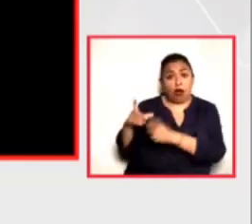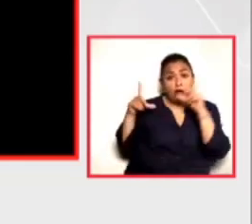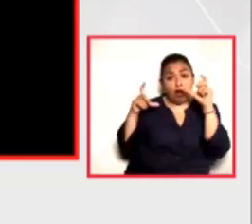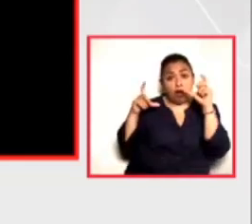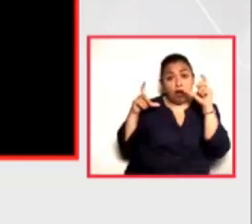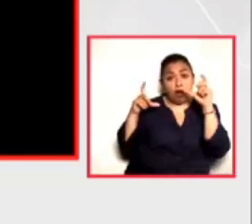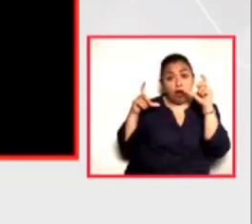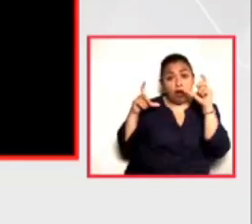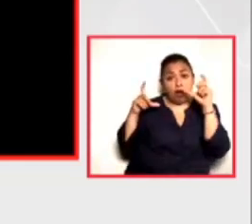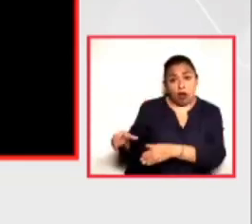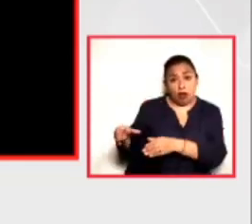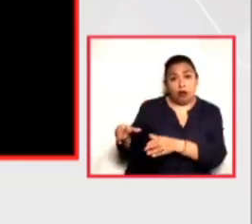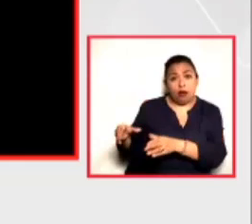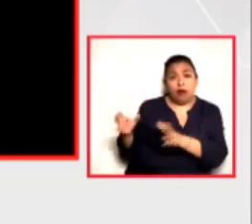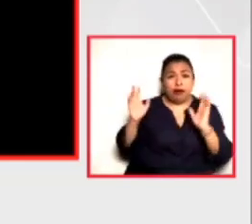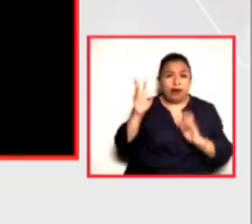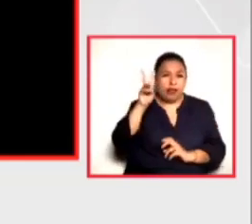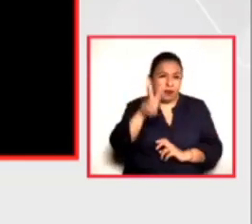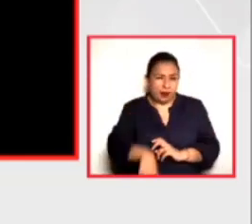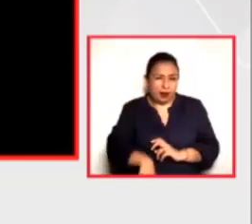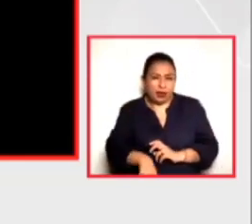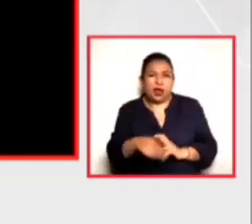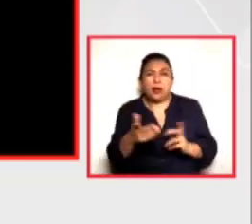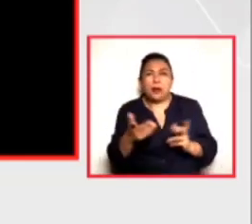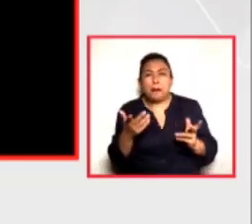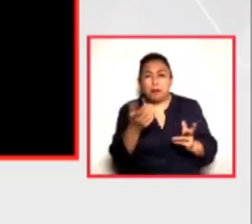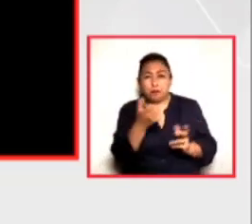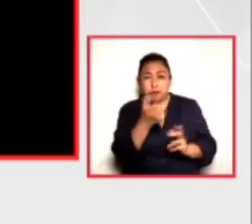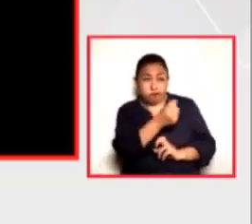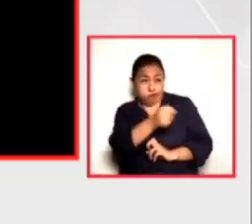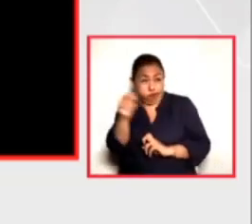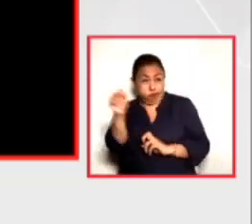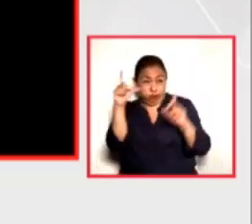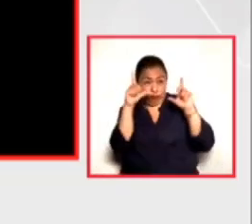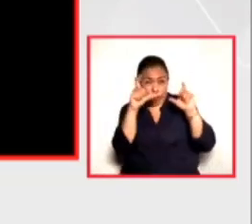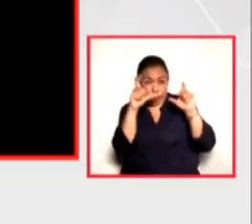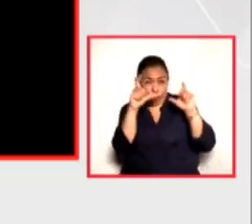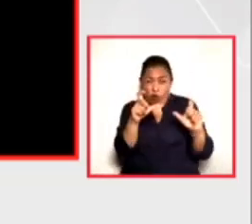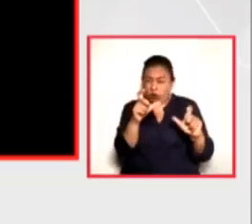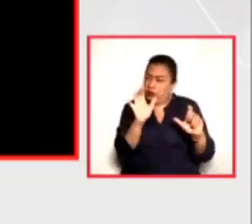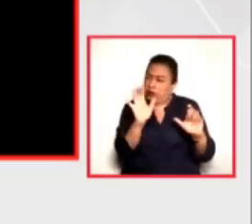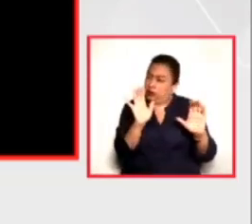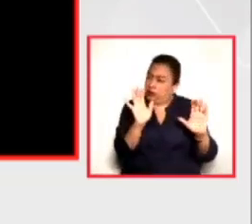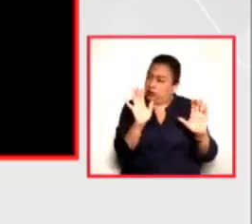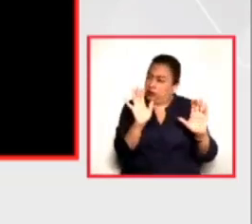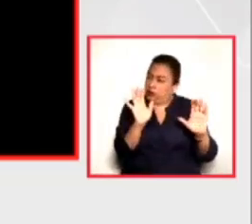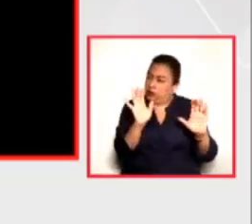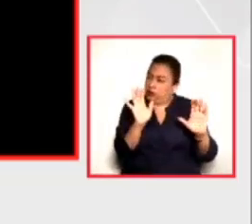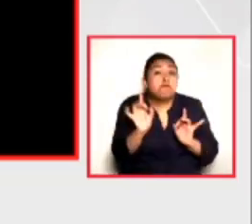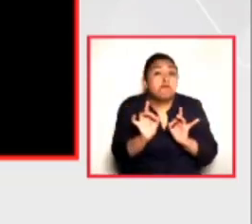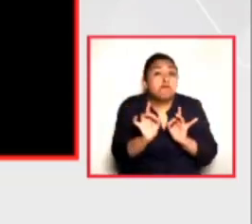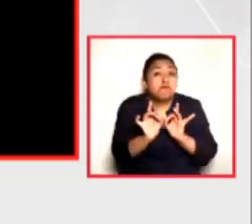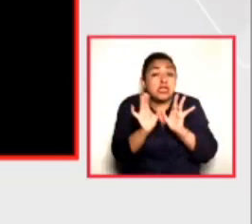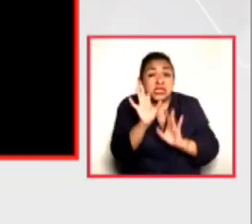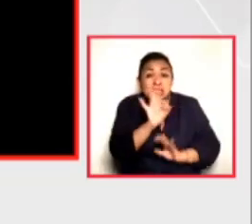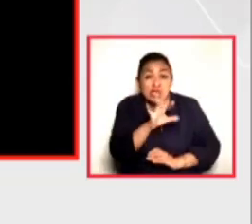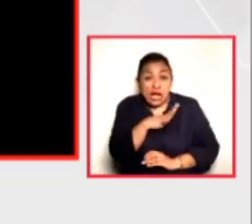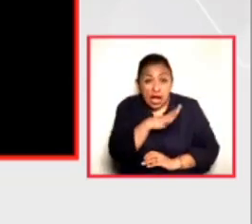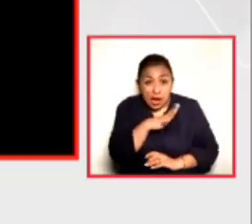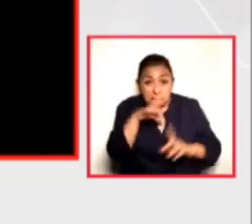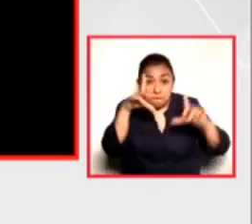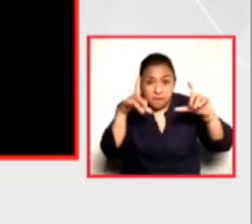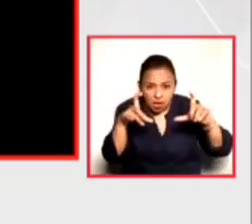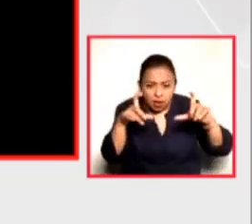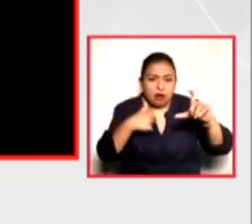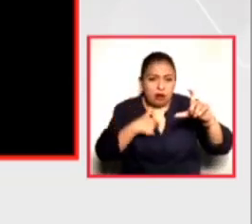Realmente ya no toma buenas fotos, pero si hay la posibilidad, ¡pum!, toma una